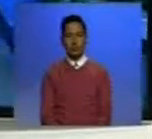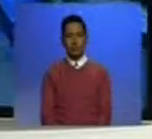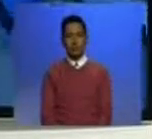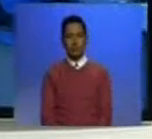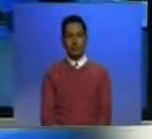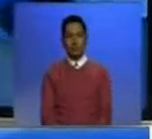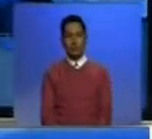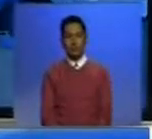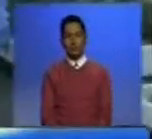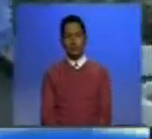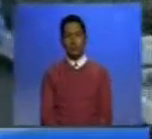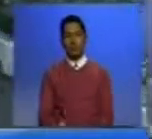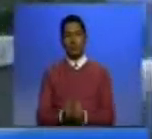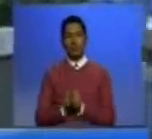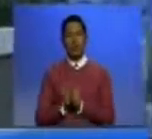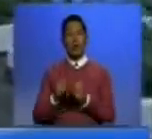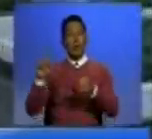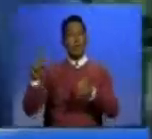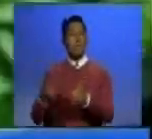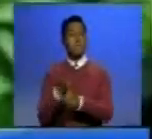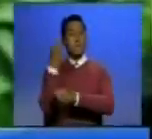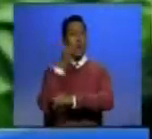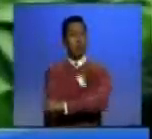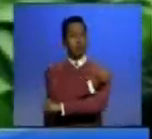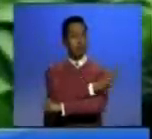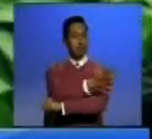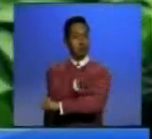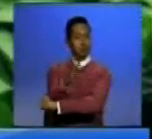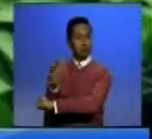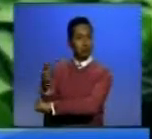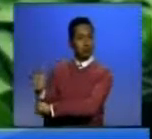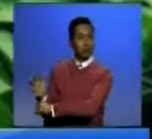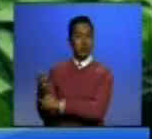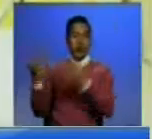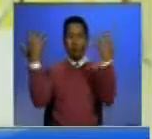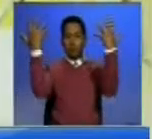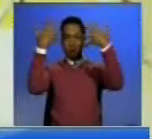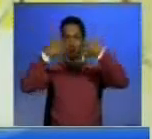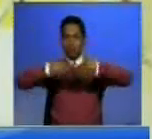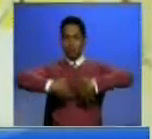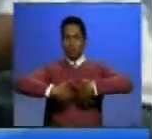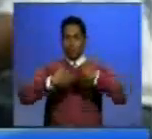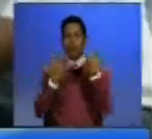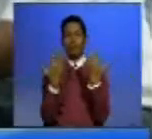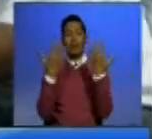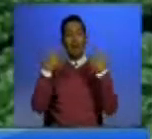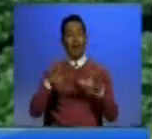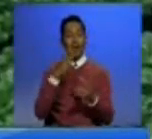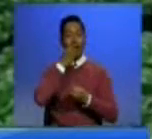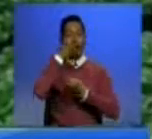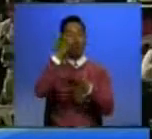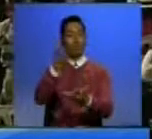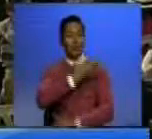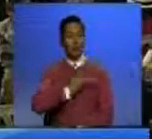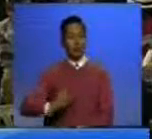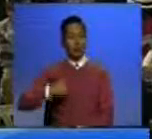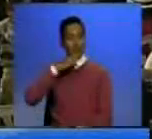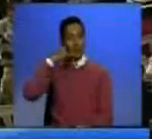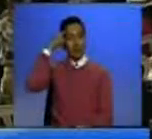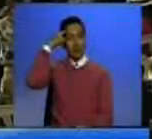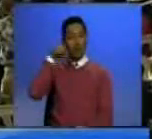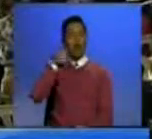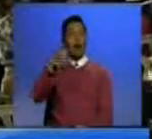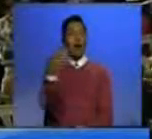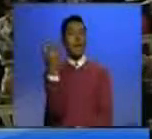Los módulos del primer invernadero inteligente fueron inaugurados por el presidente Rafael Correa, quien anunció que 90.000 productos de papa